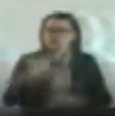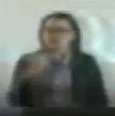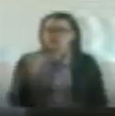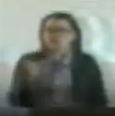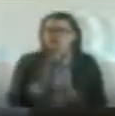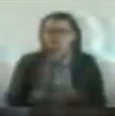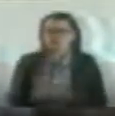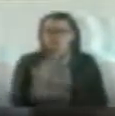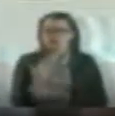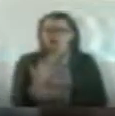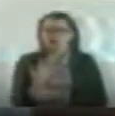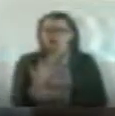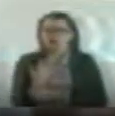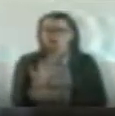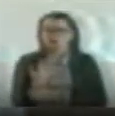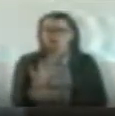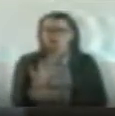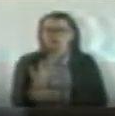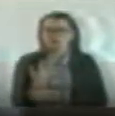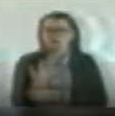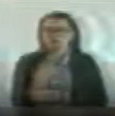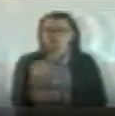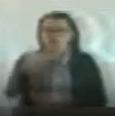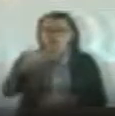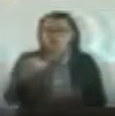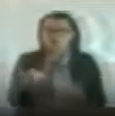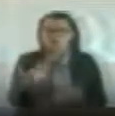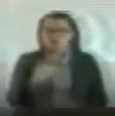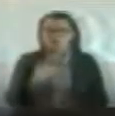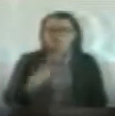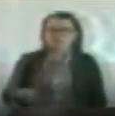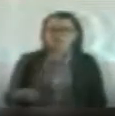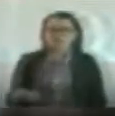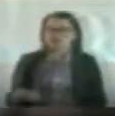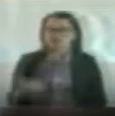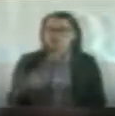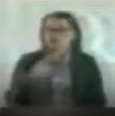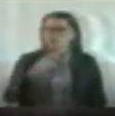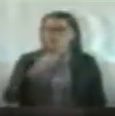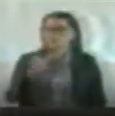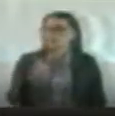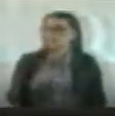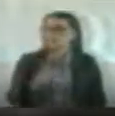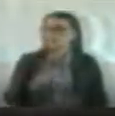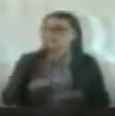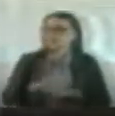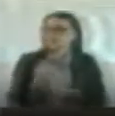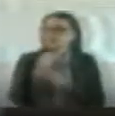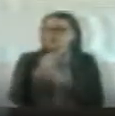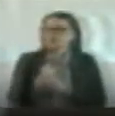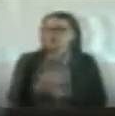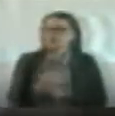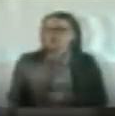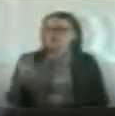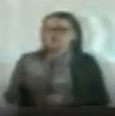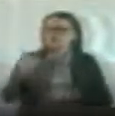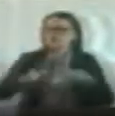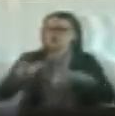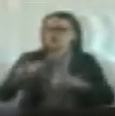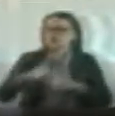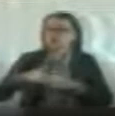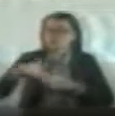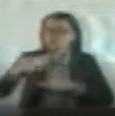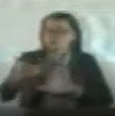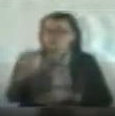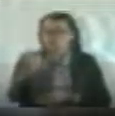mayo. Pero usted ya es presidente, entonces me pregunto por qué tendrían que esperar los venezolanos que después del